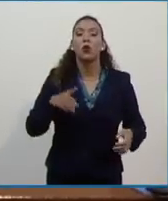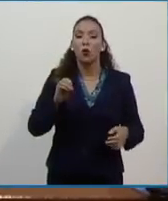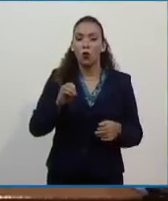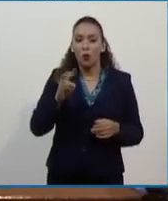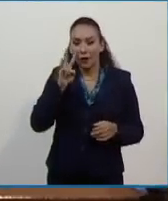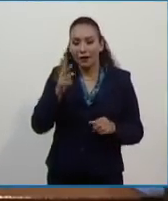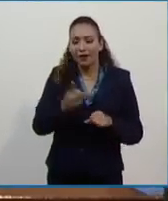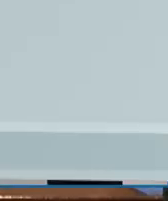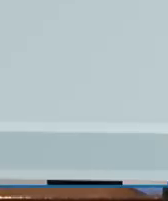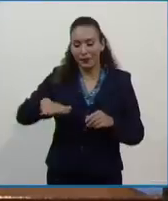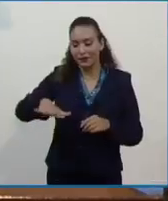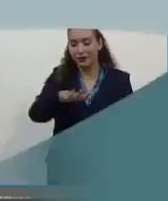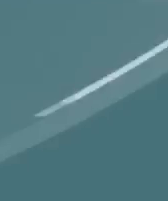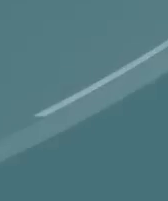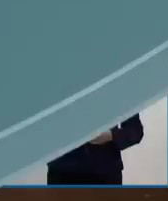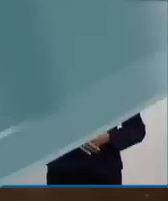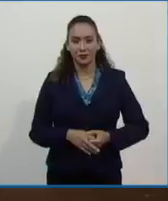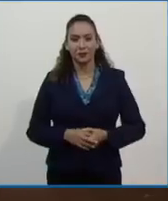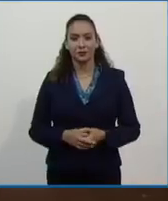precedentes.